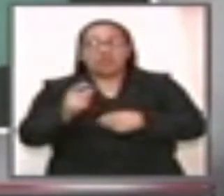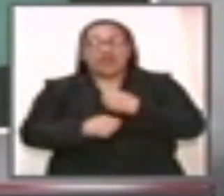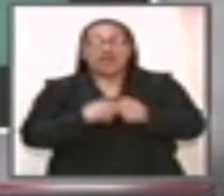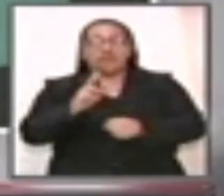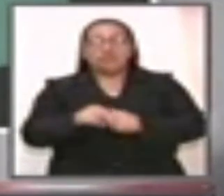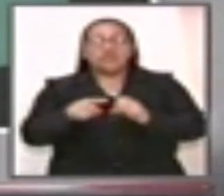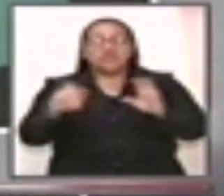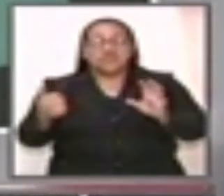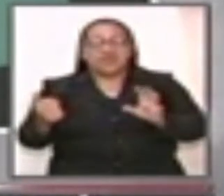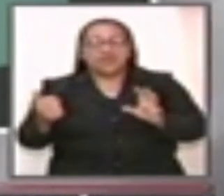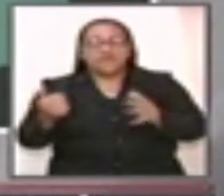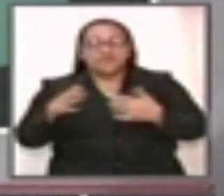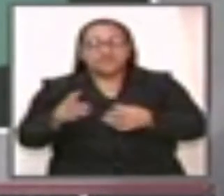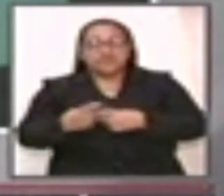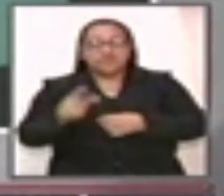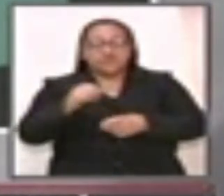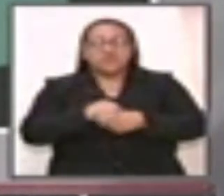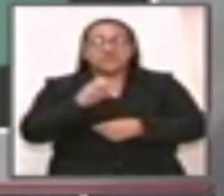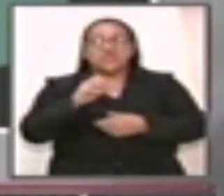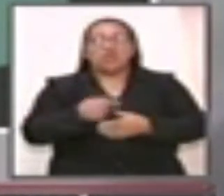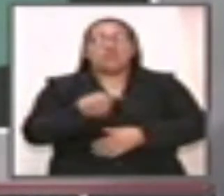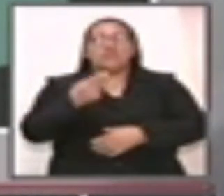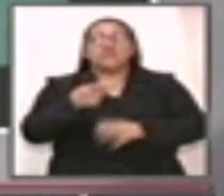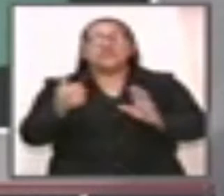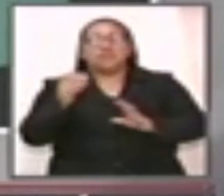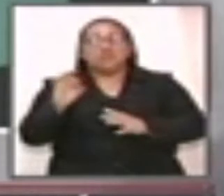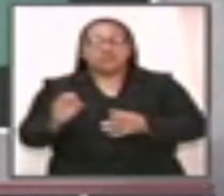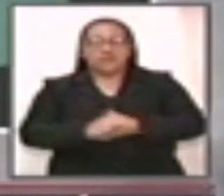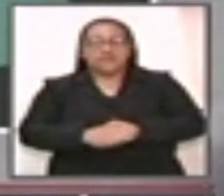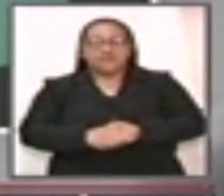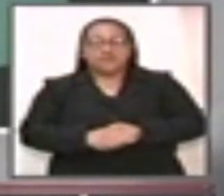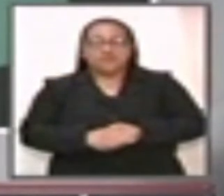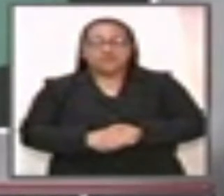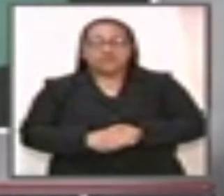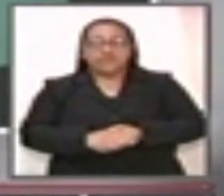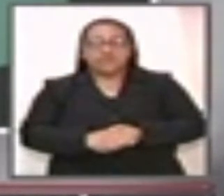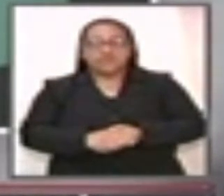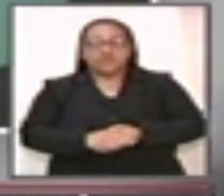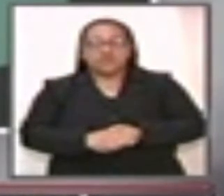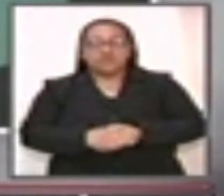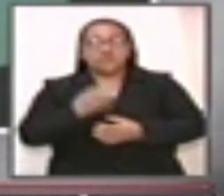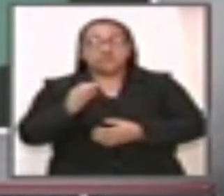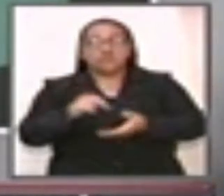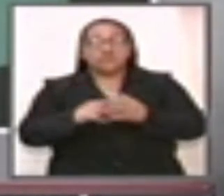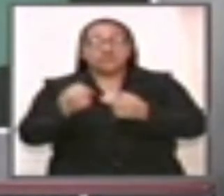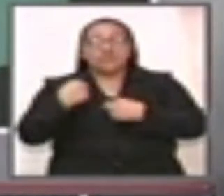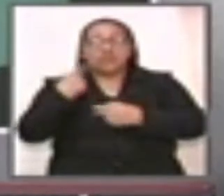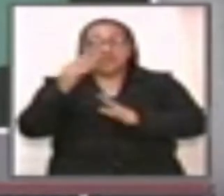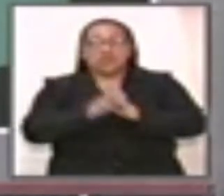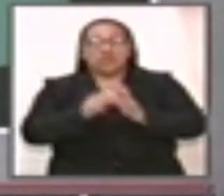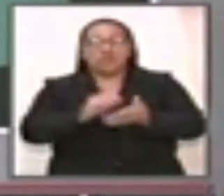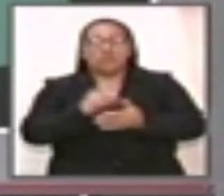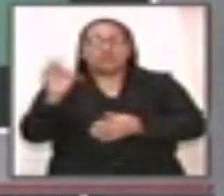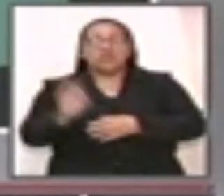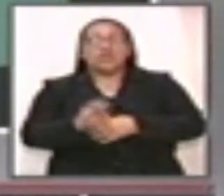año 2016 se incrementará en 0,6%. Si bien es cierto, representa una disminución respecto a las